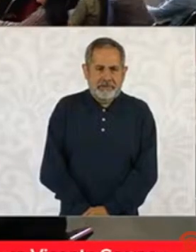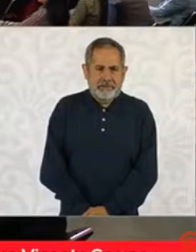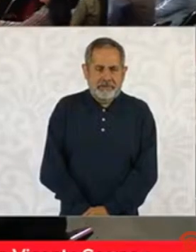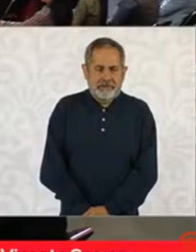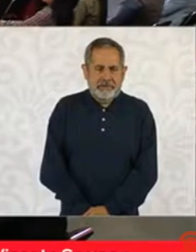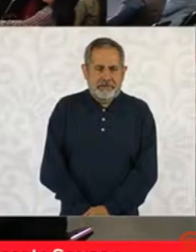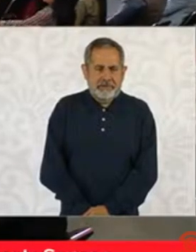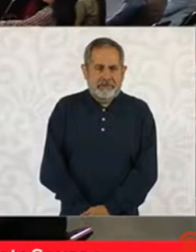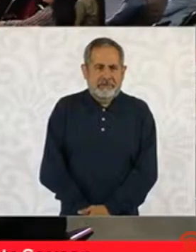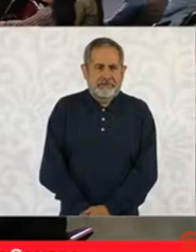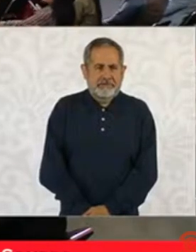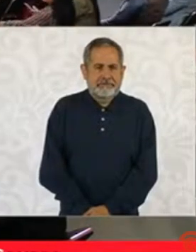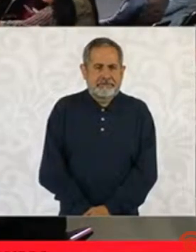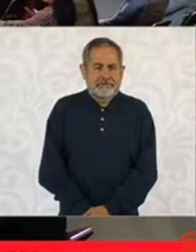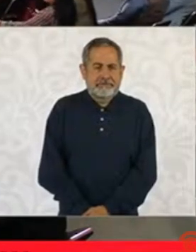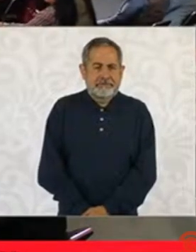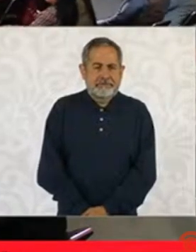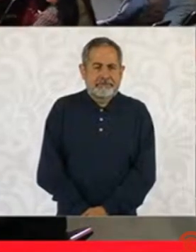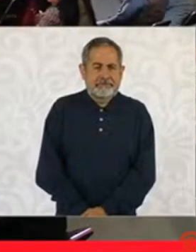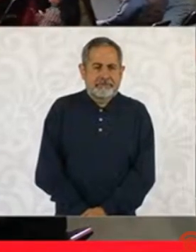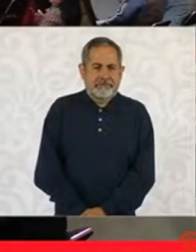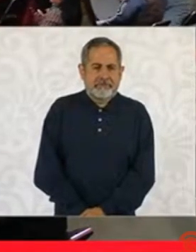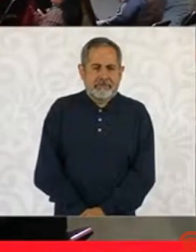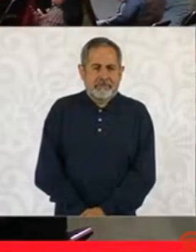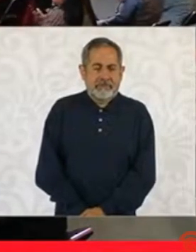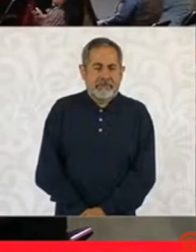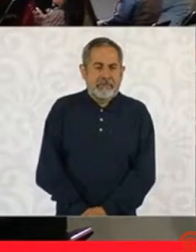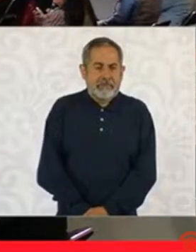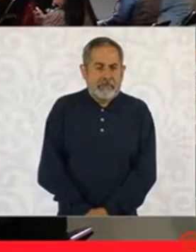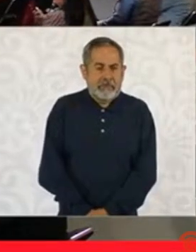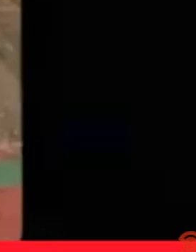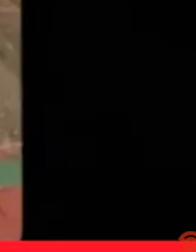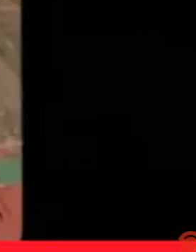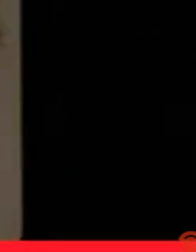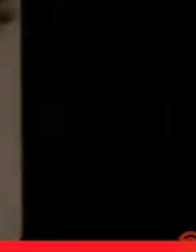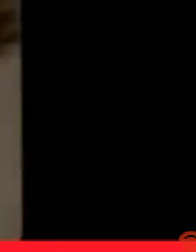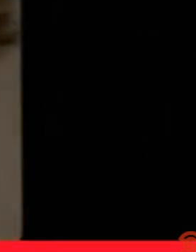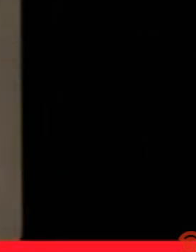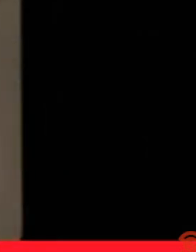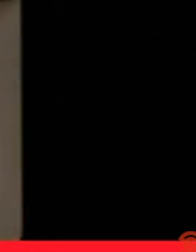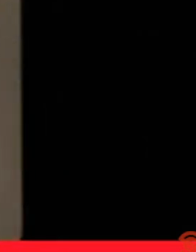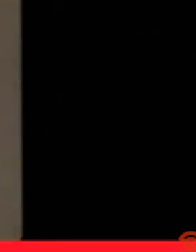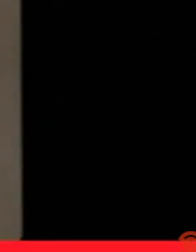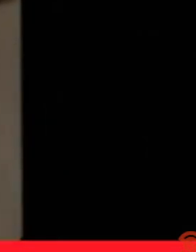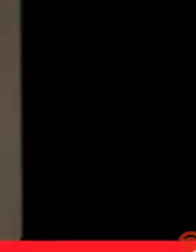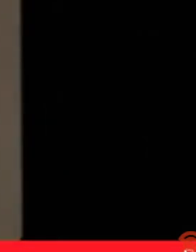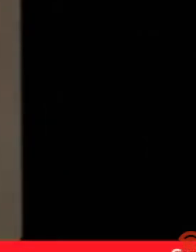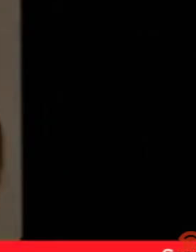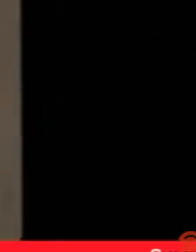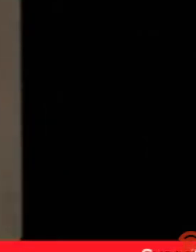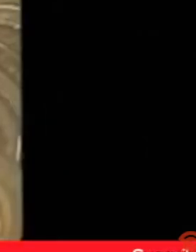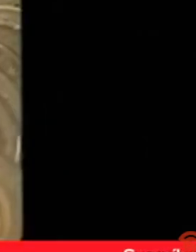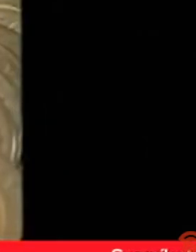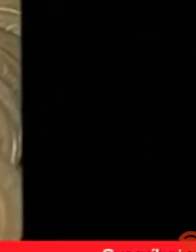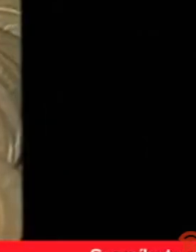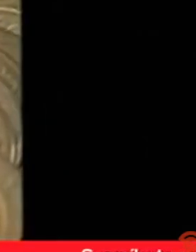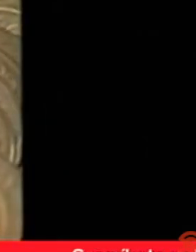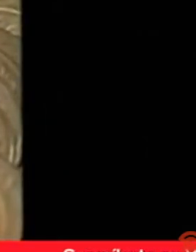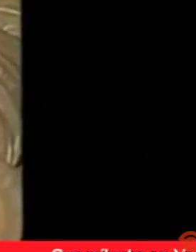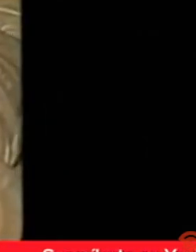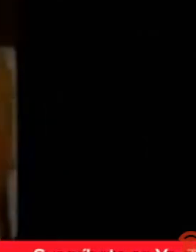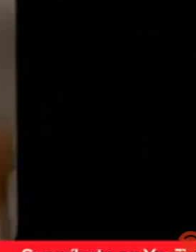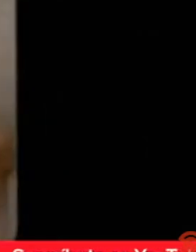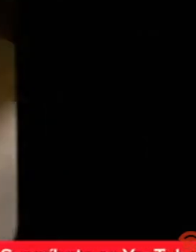El sexenio del presidente Ernesto Zedillo lo marcó la crisis económica, la devaluación del peso y el rescate bancario